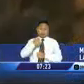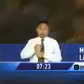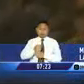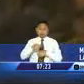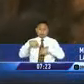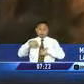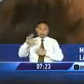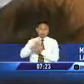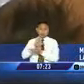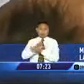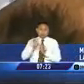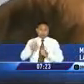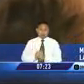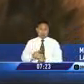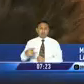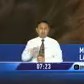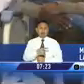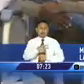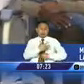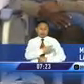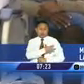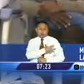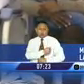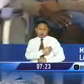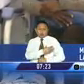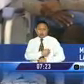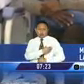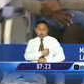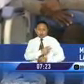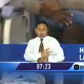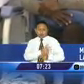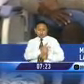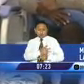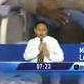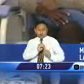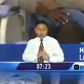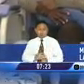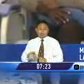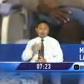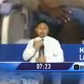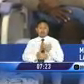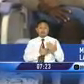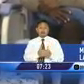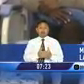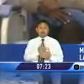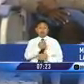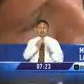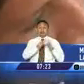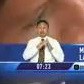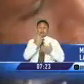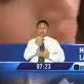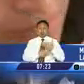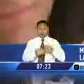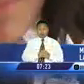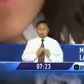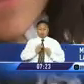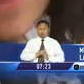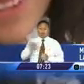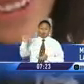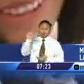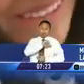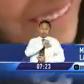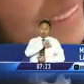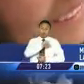académica puedan amamantar o extraer su leche materna y conservarla adecuadamente para que más adelante su hijo o hija puedan ser